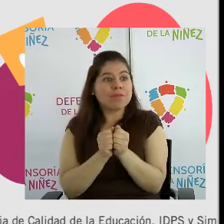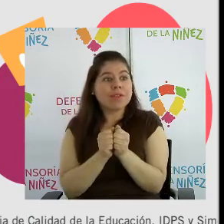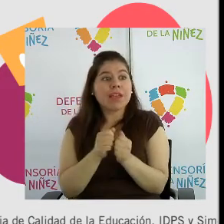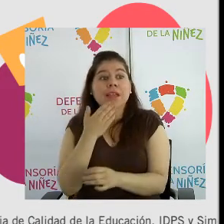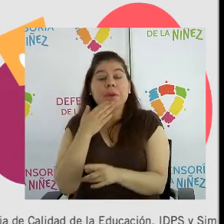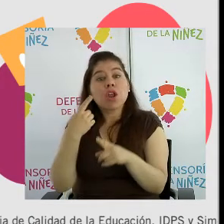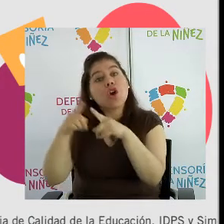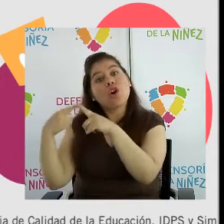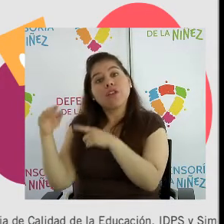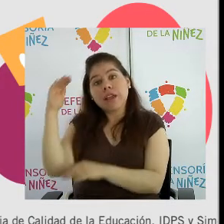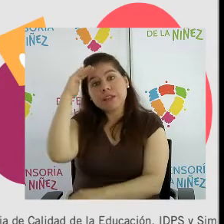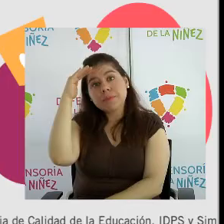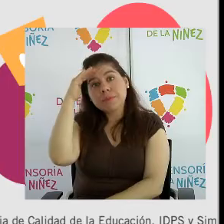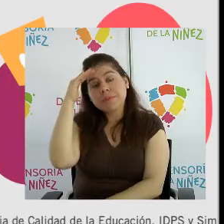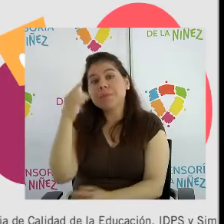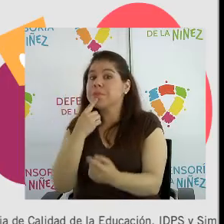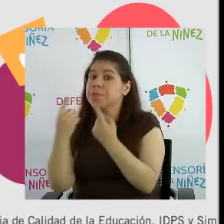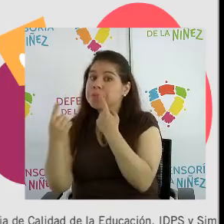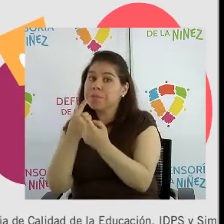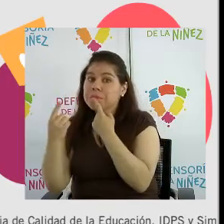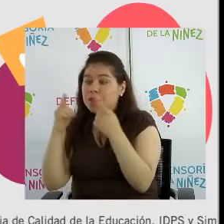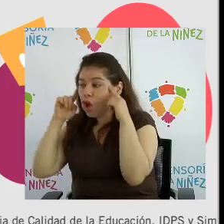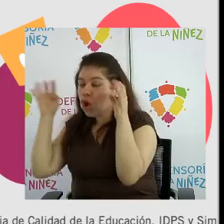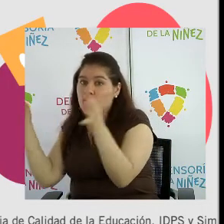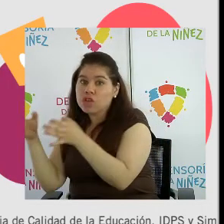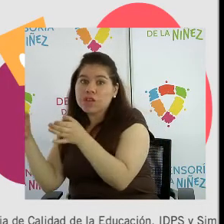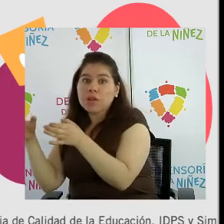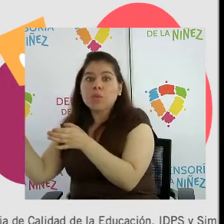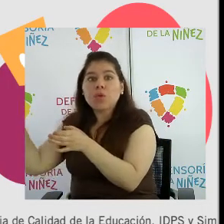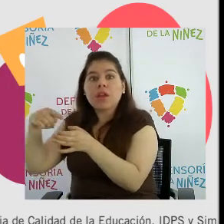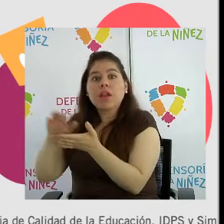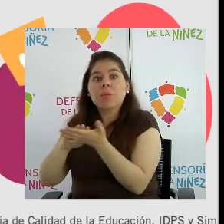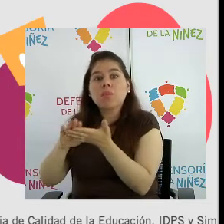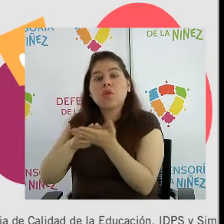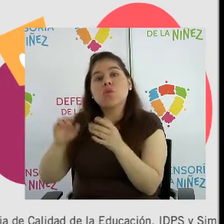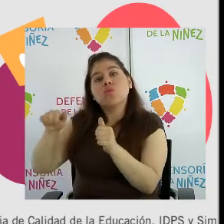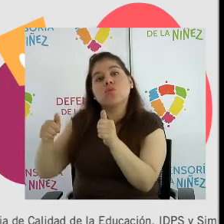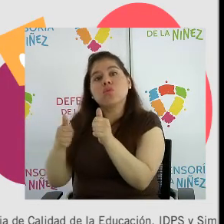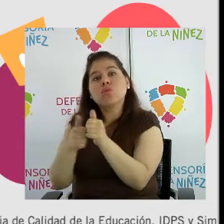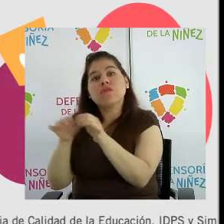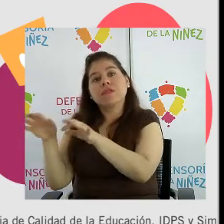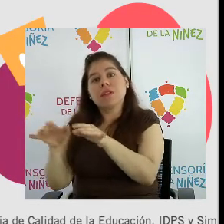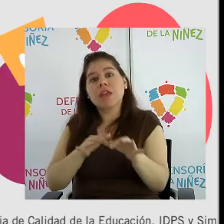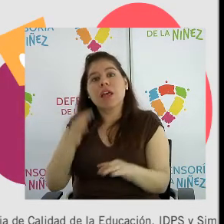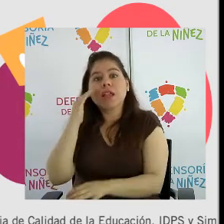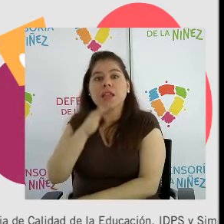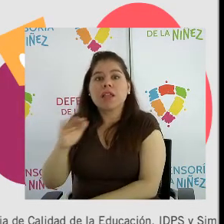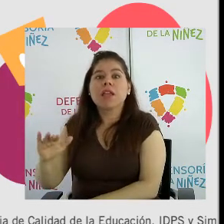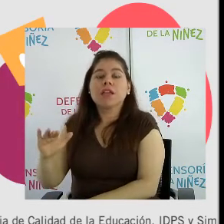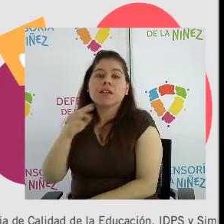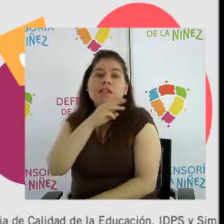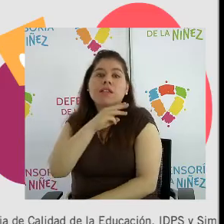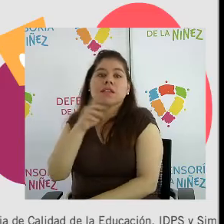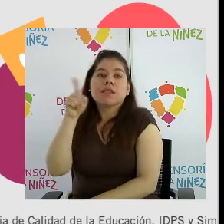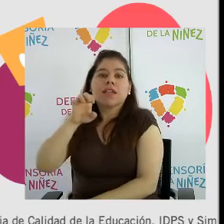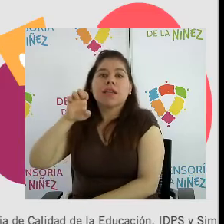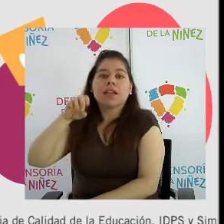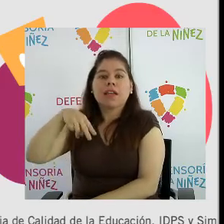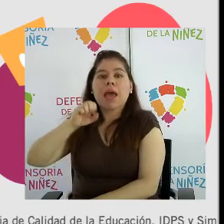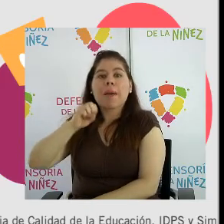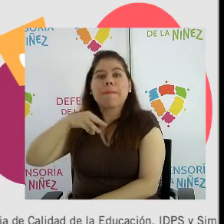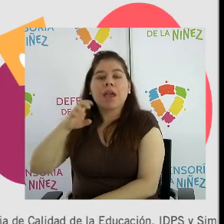otras experiencias de consejos consultivos en algunas instituciones, como en la Subsecretaría de la Niñez, en el Servicio Nacional de Menores, en la Contraloría, no sé si hay niños, pero hay